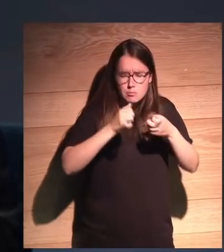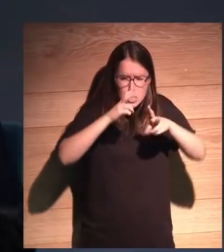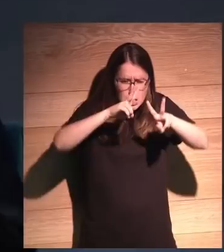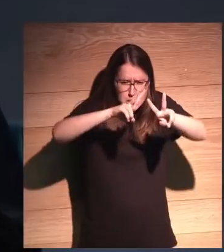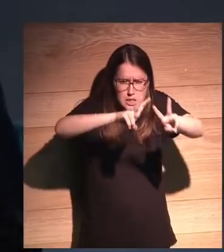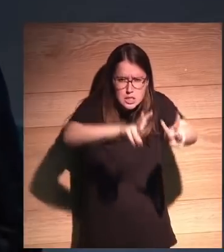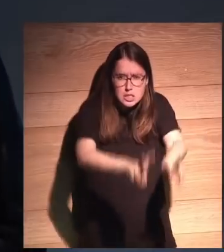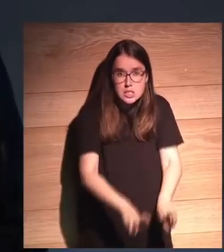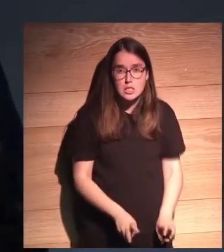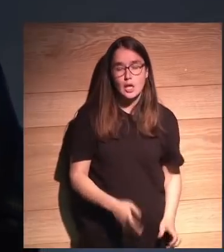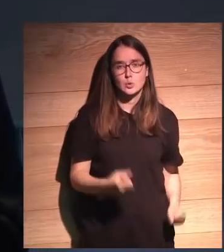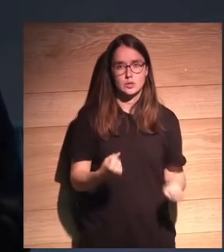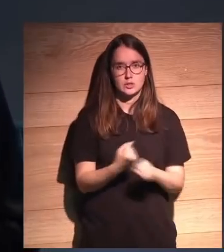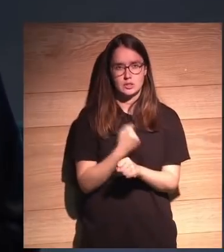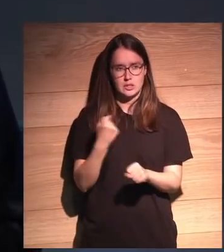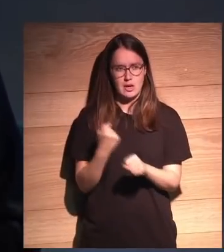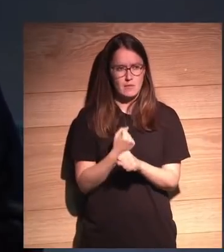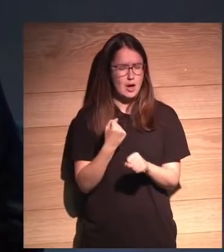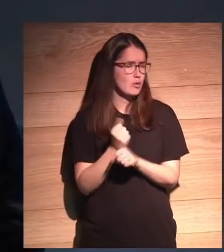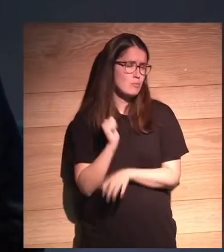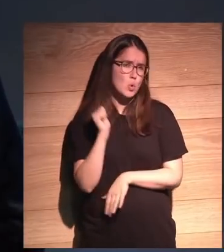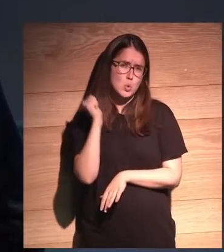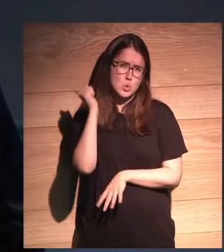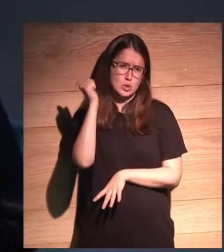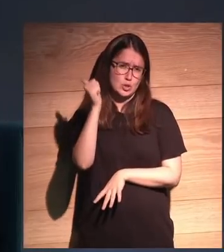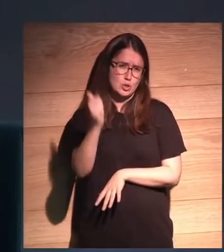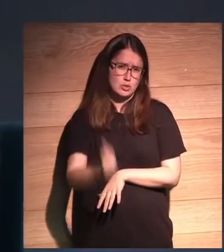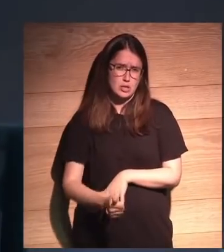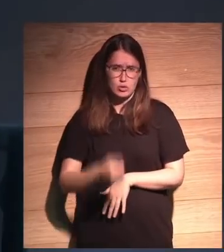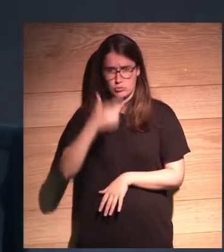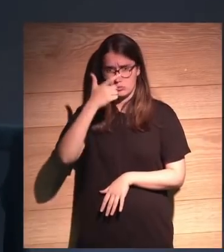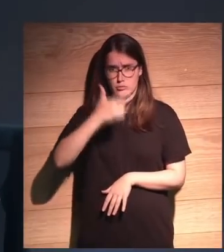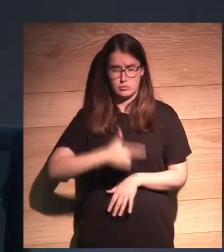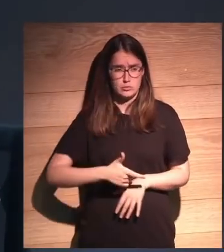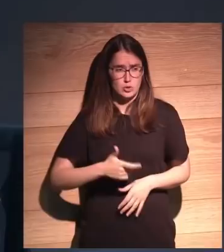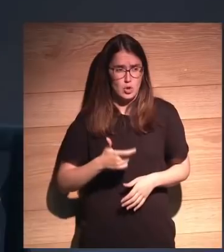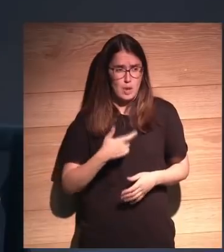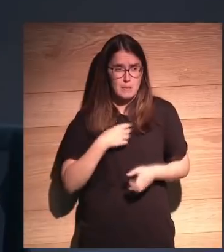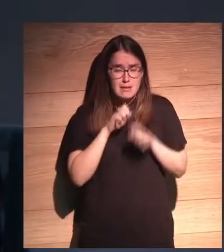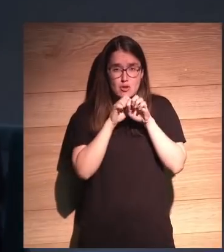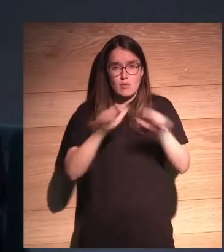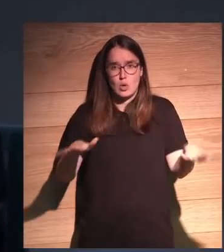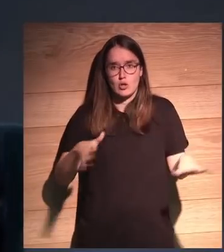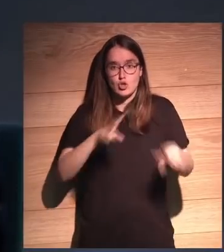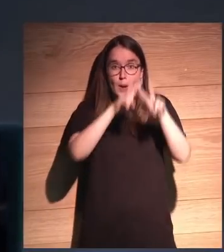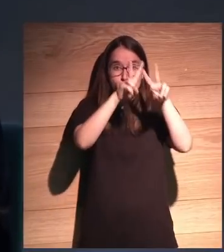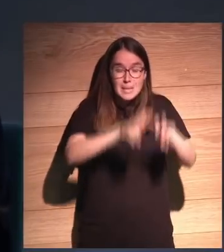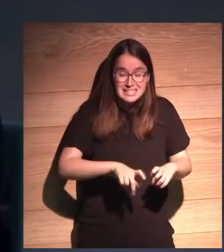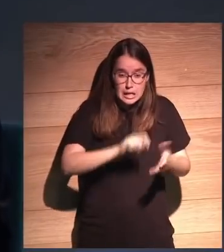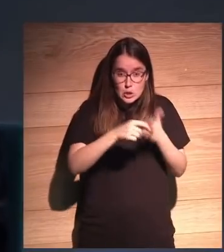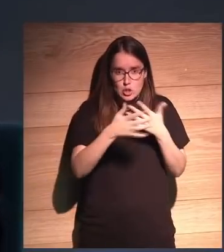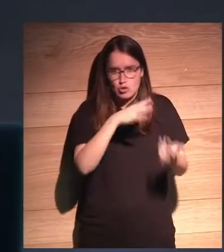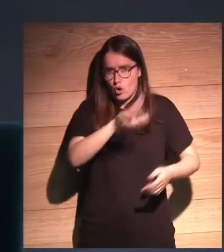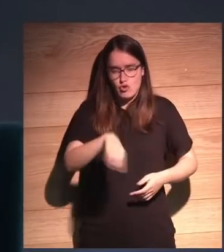rebuscar. Es un trabajo de muchísimos años, yo soy una divulgadora, yo no hago investigación de primera